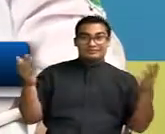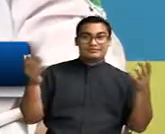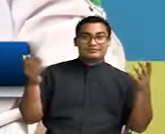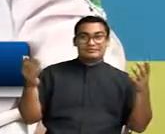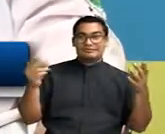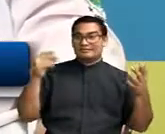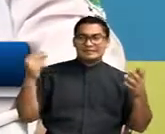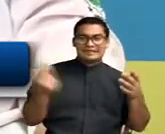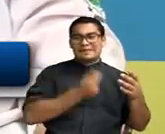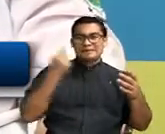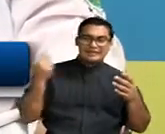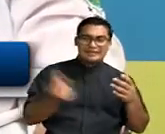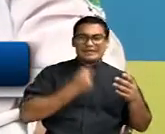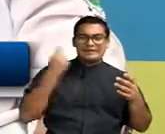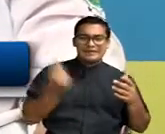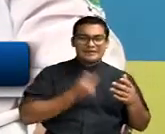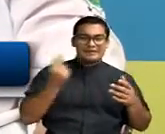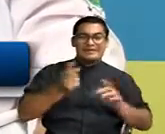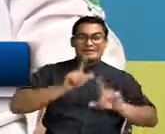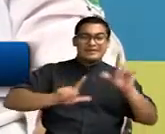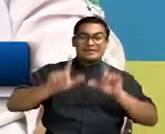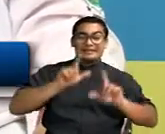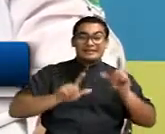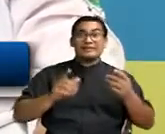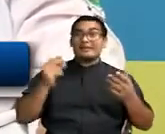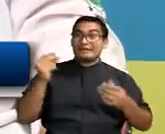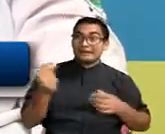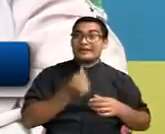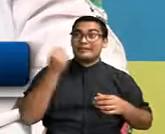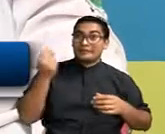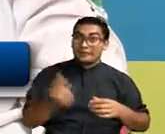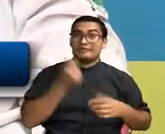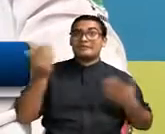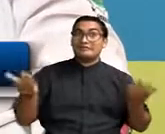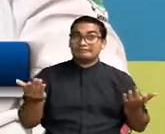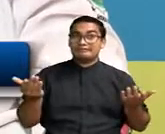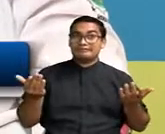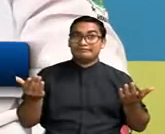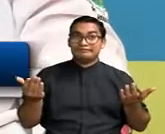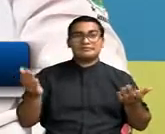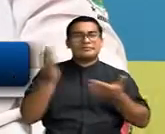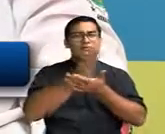velocidad del lenguaje, del pensamiento, es muy rápido en estas personas.